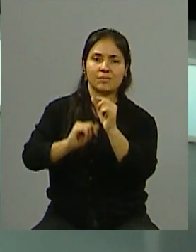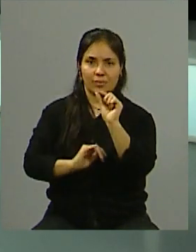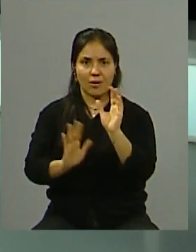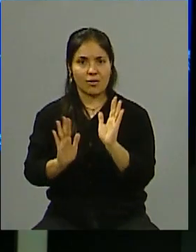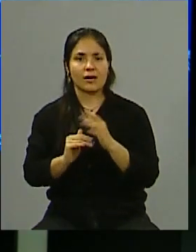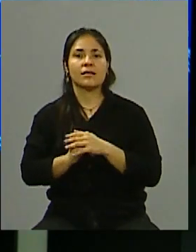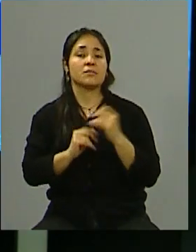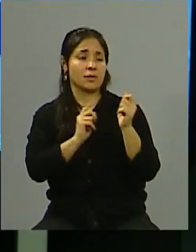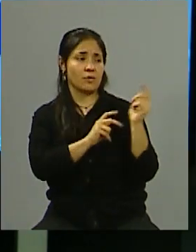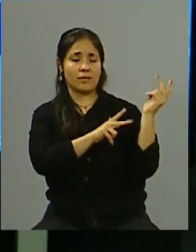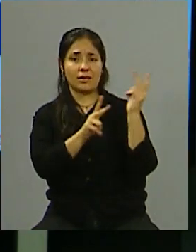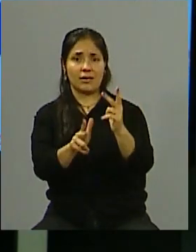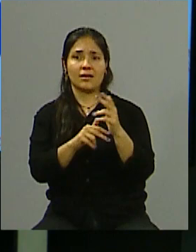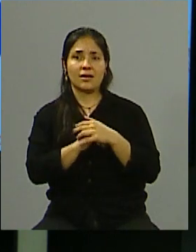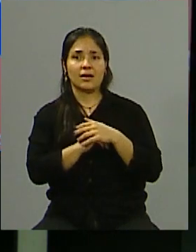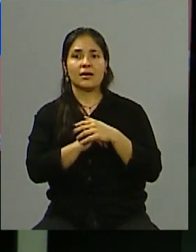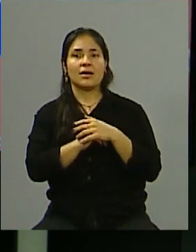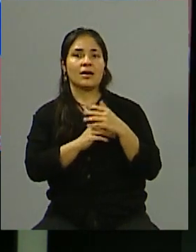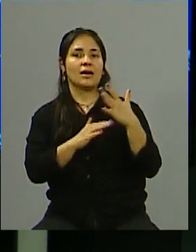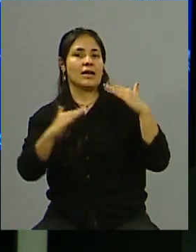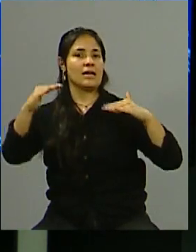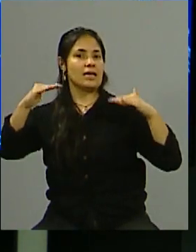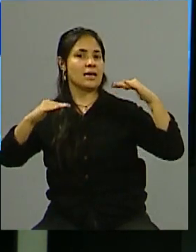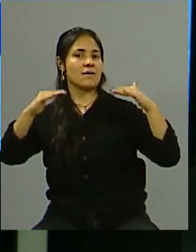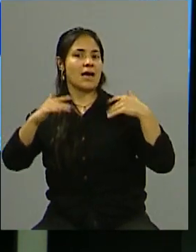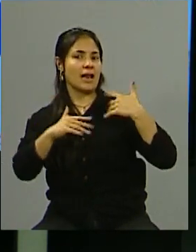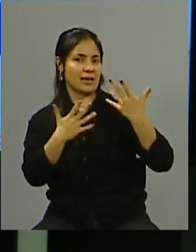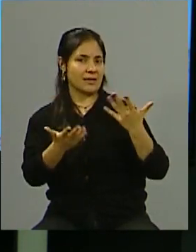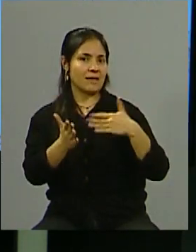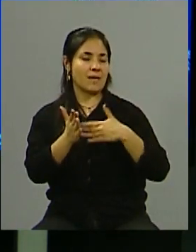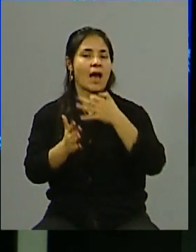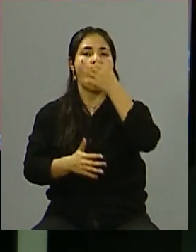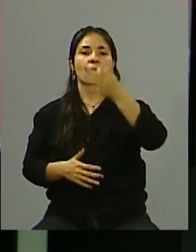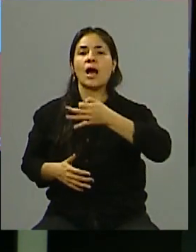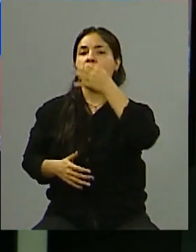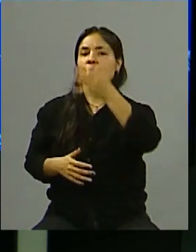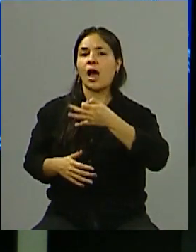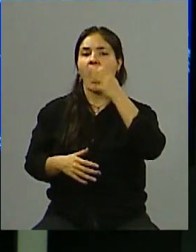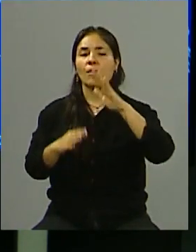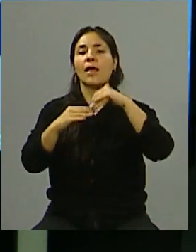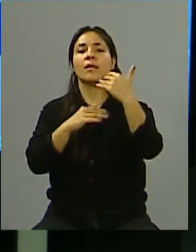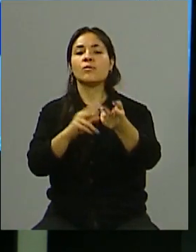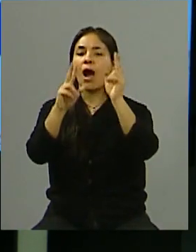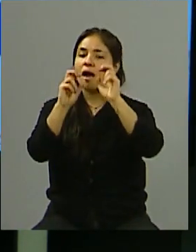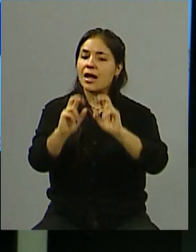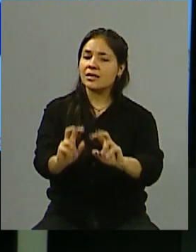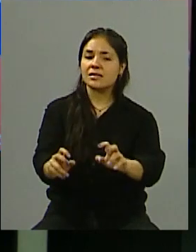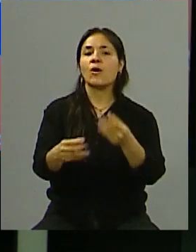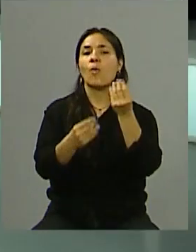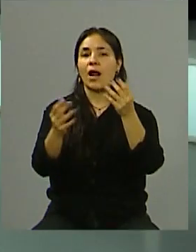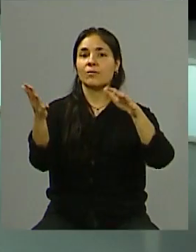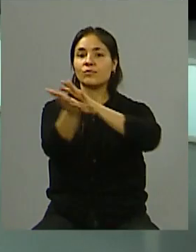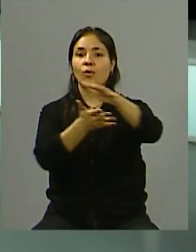planteas perfectamente, de que se van a ir midiendo los niveles de efectividad de las narrativas, de los discursos, de los contenidos, para llegar